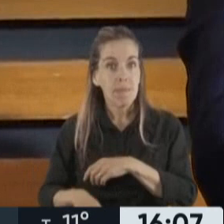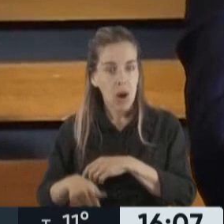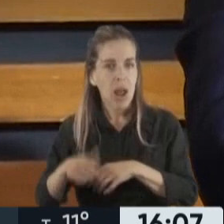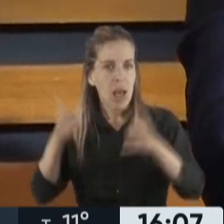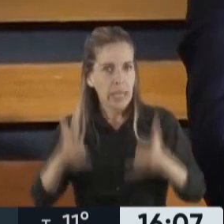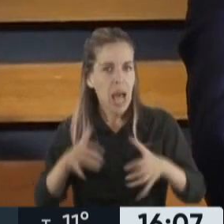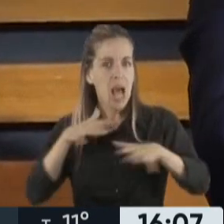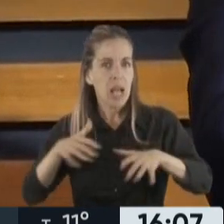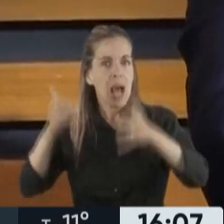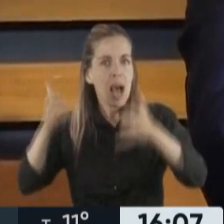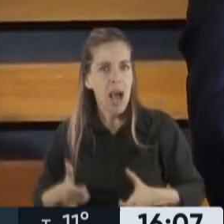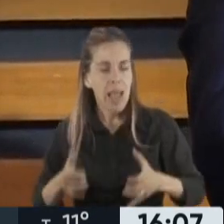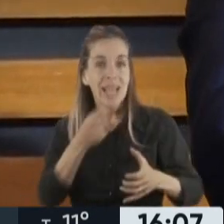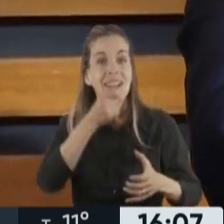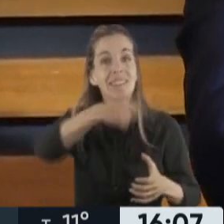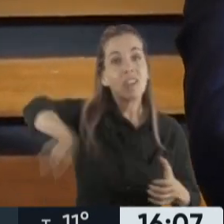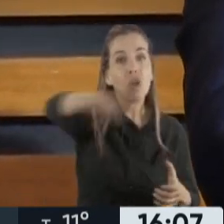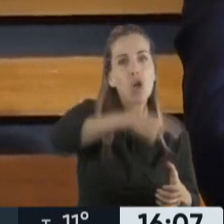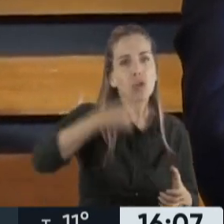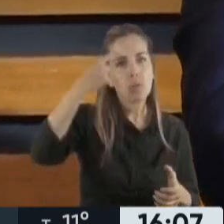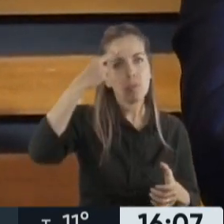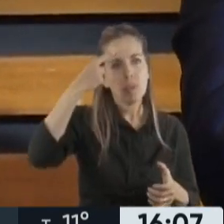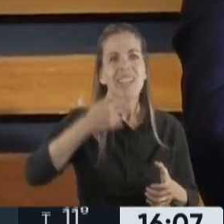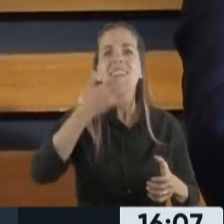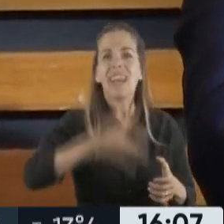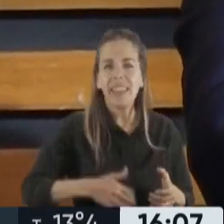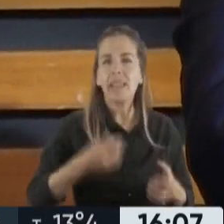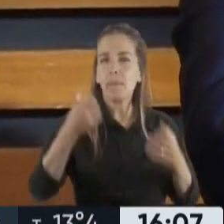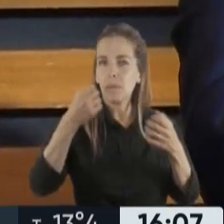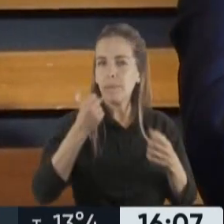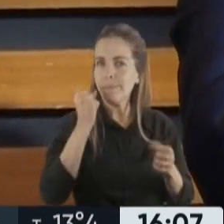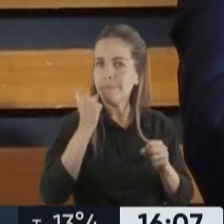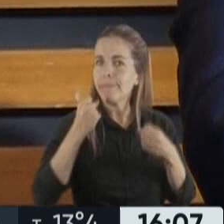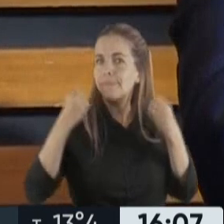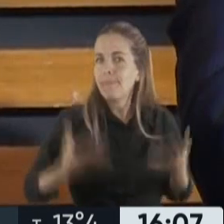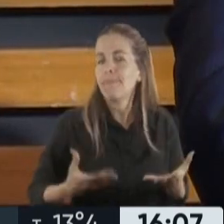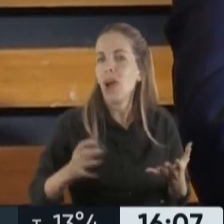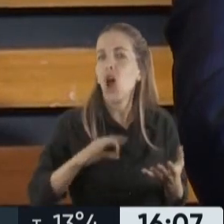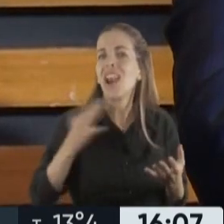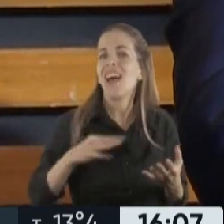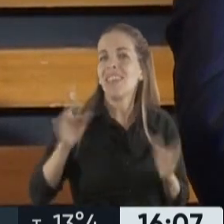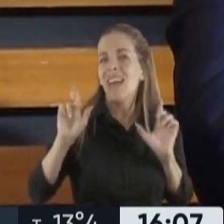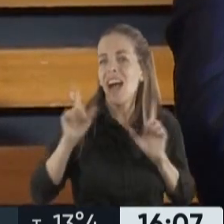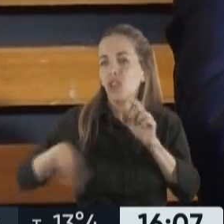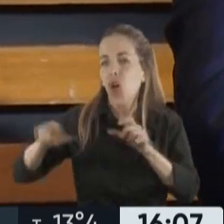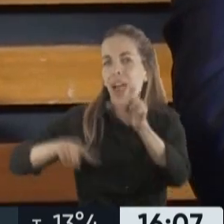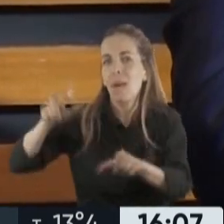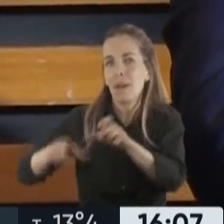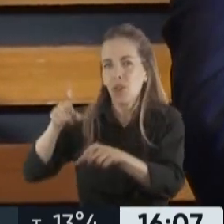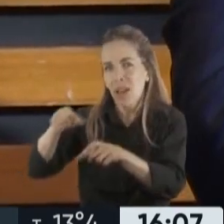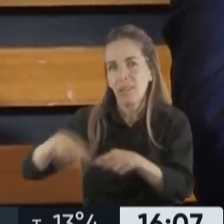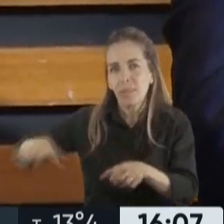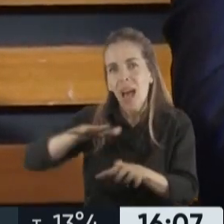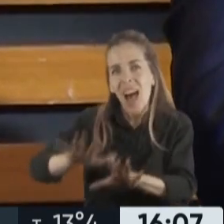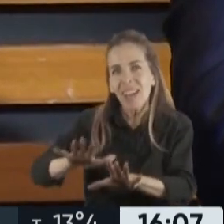realidad que si somos inteligentes va a ser mejor la vida de los que están en esa economía popular